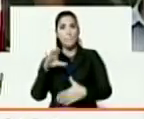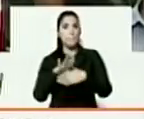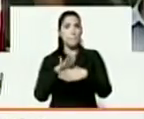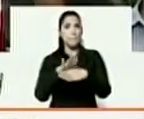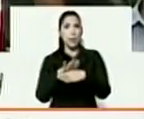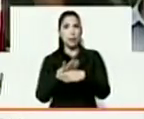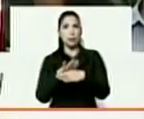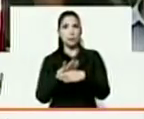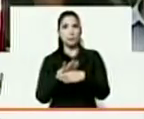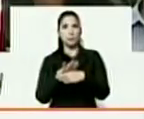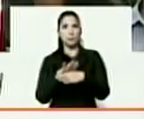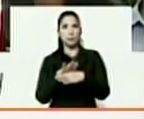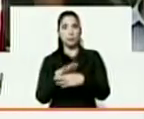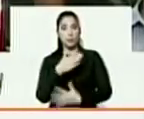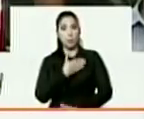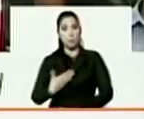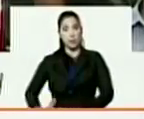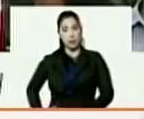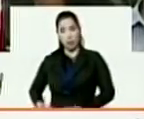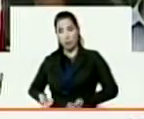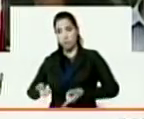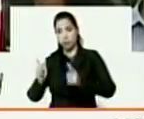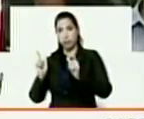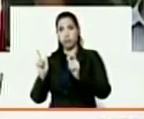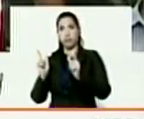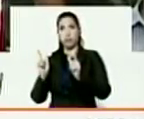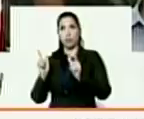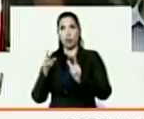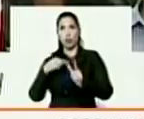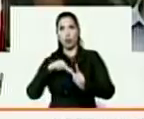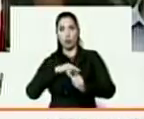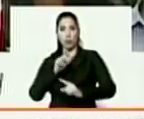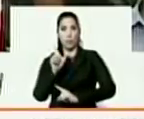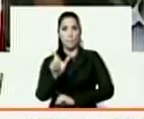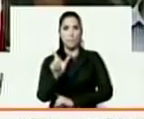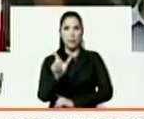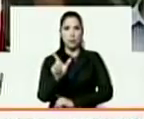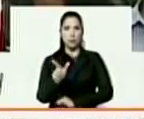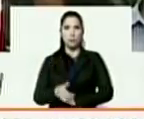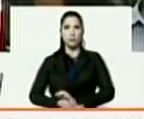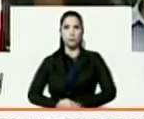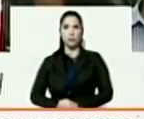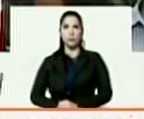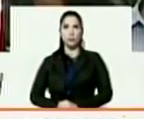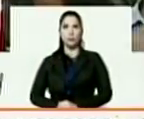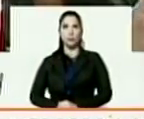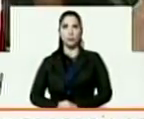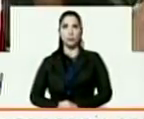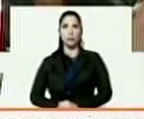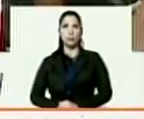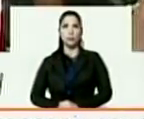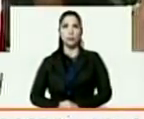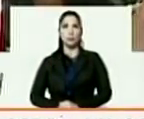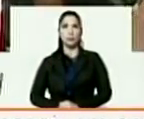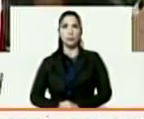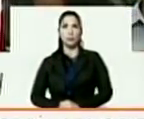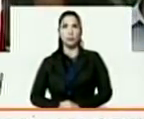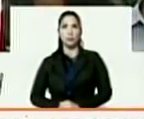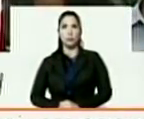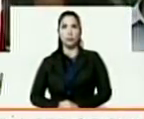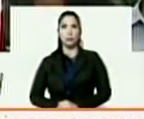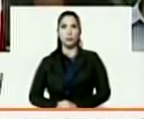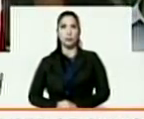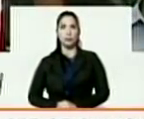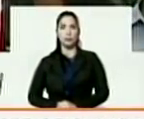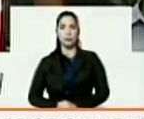el presidente autorizó que nuestro partido el partido socialista unido de venezuela encargue la